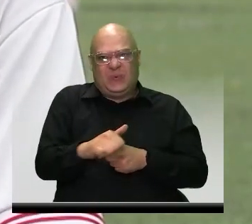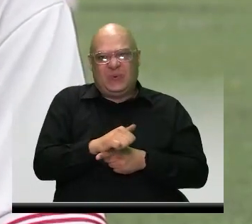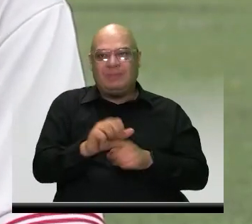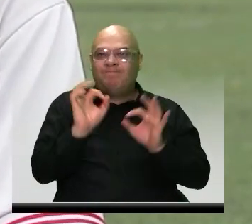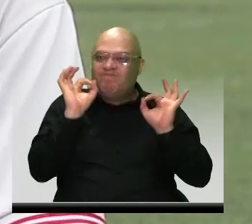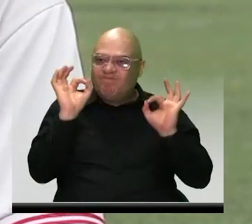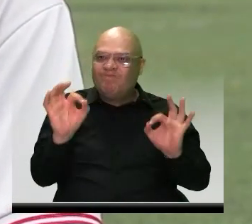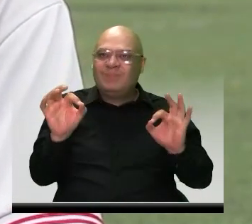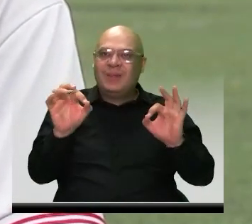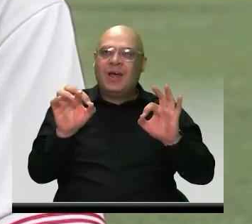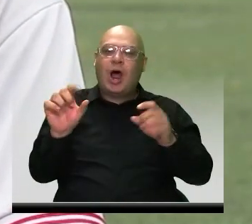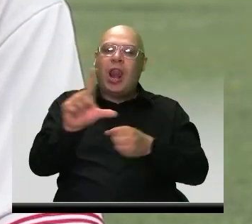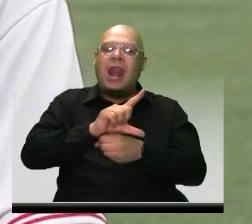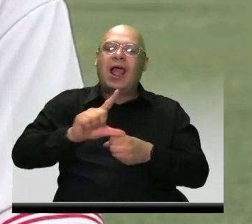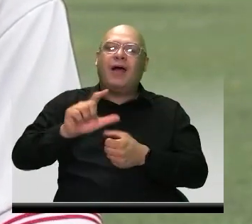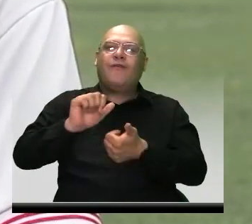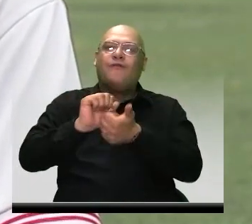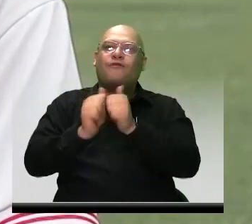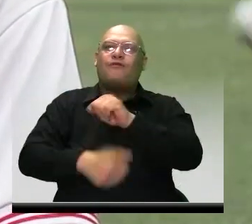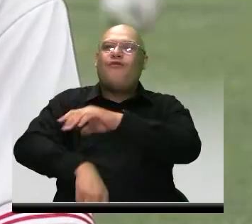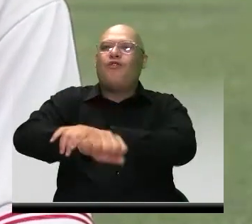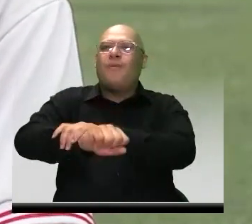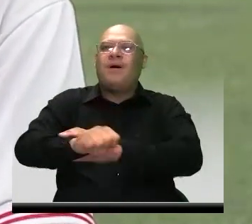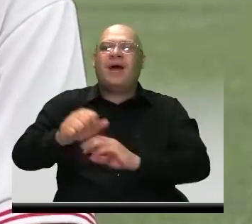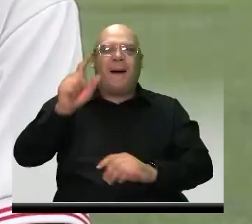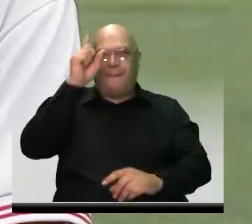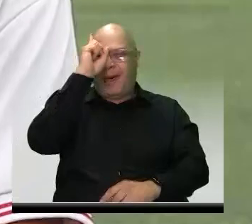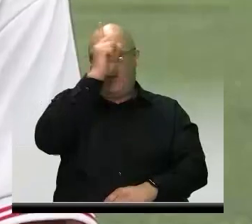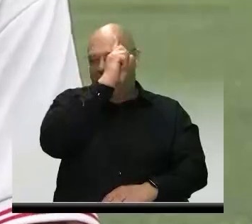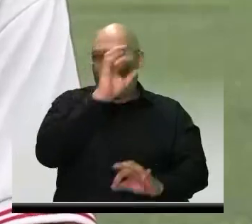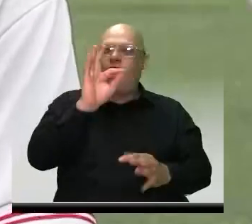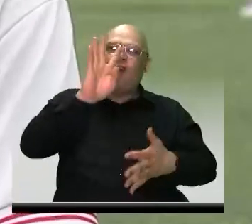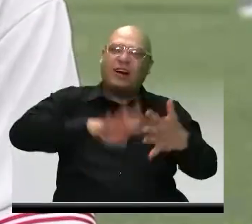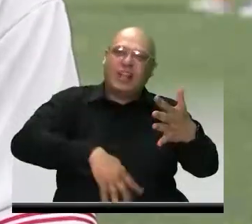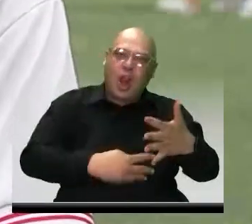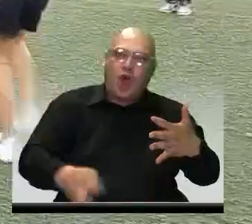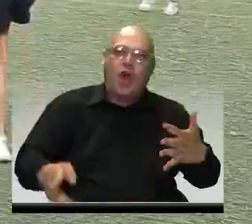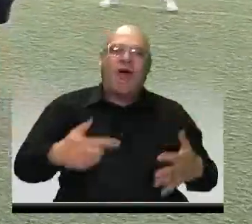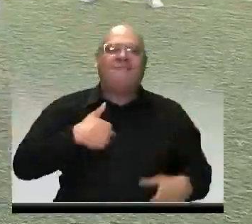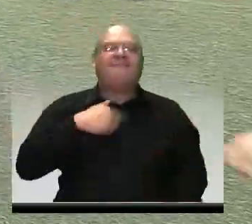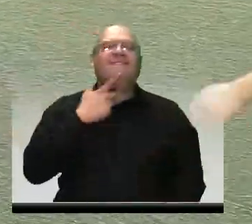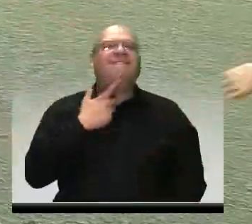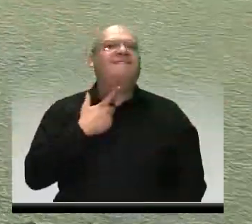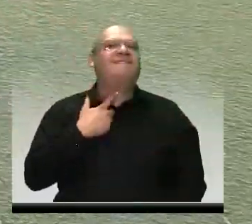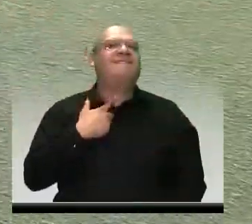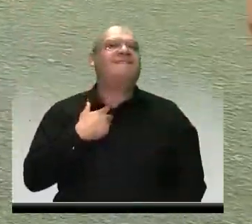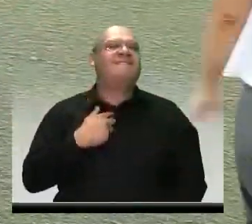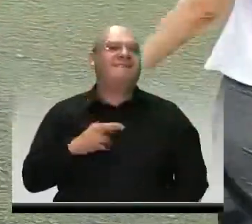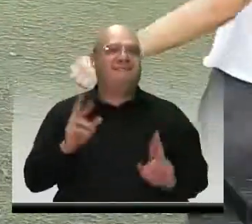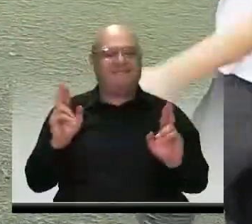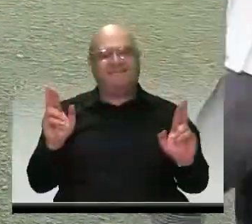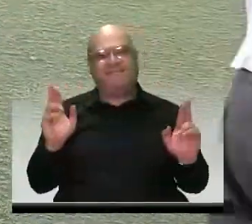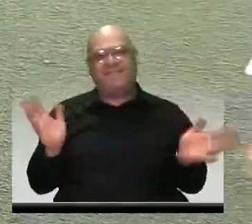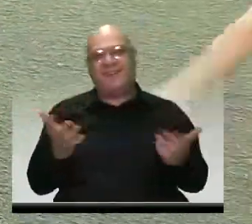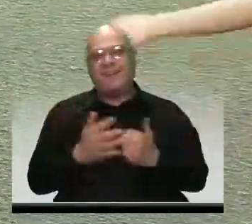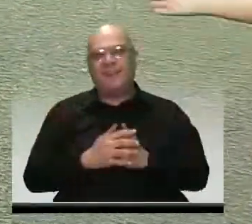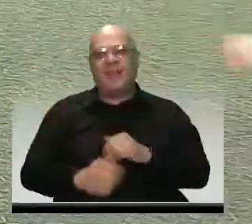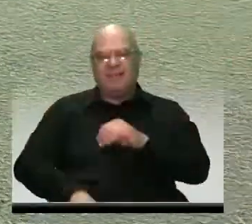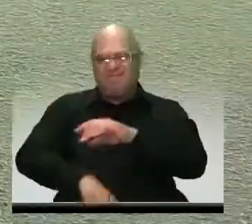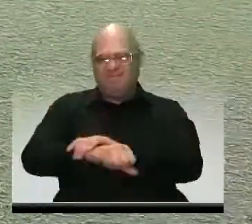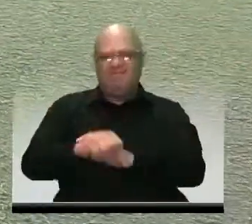en una gran liga del fútbol, como el Real Madrid o el Barcelona, y pues llegando a ser una gran futbolista